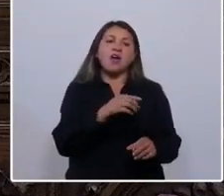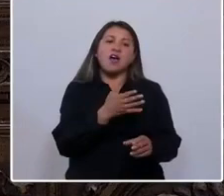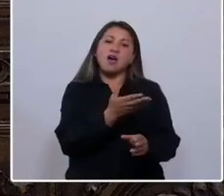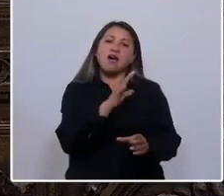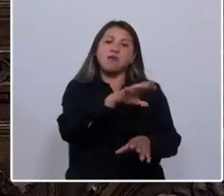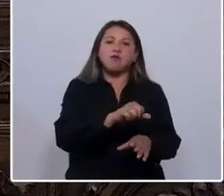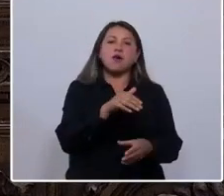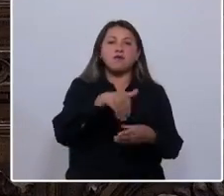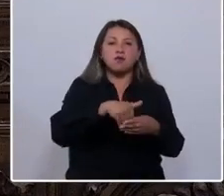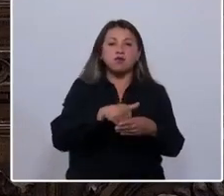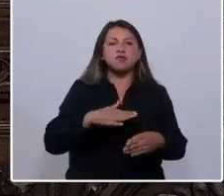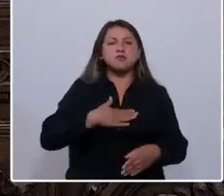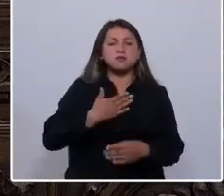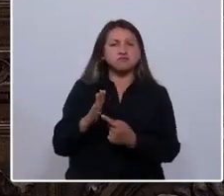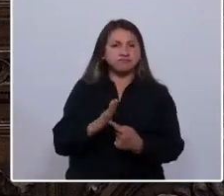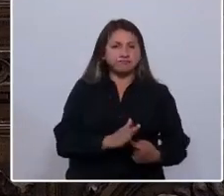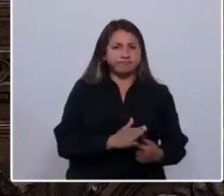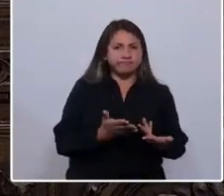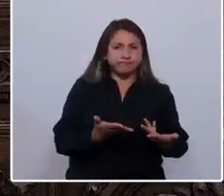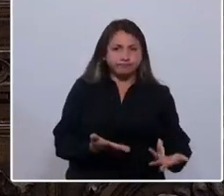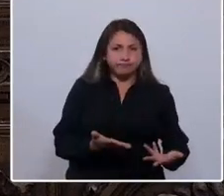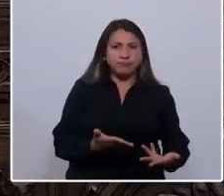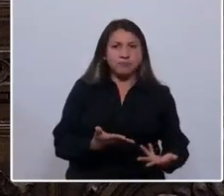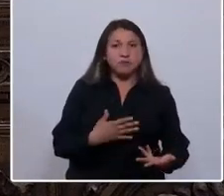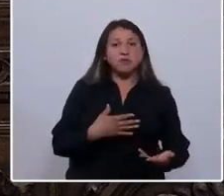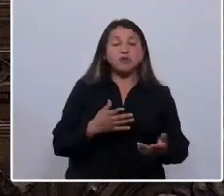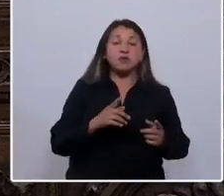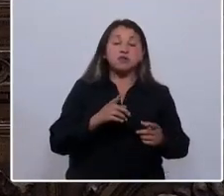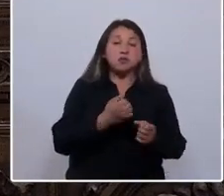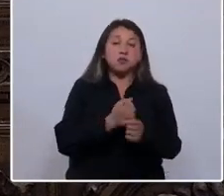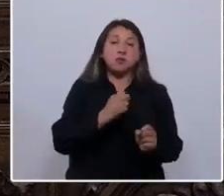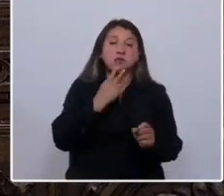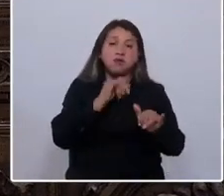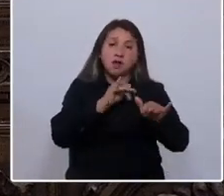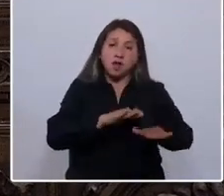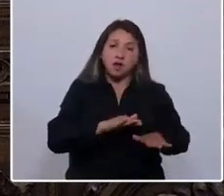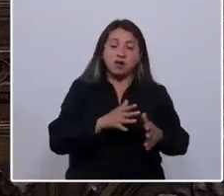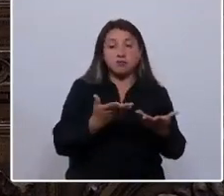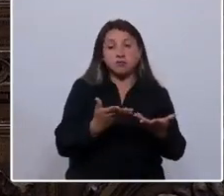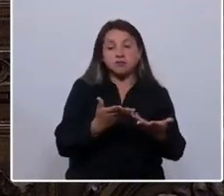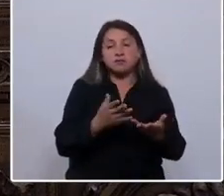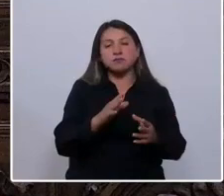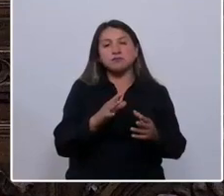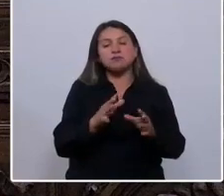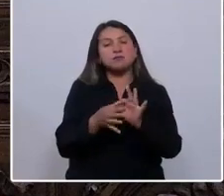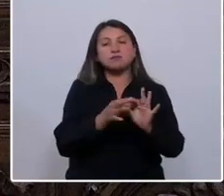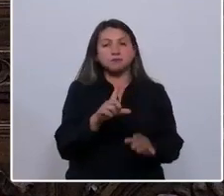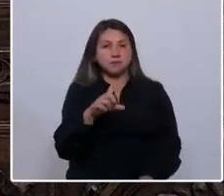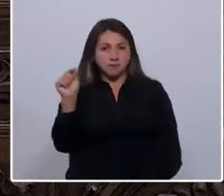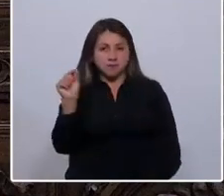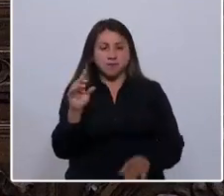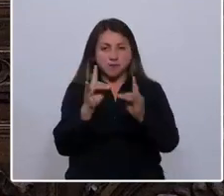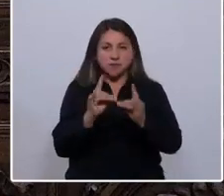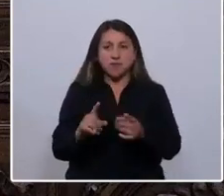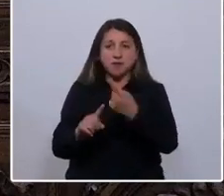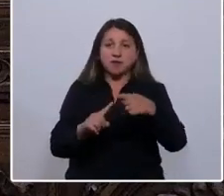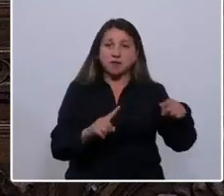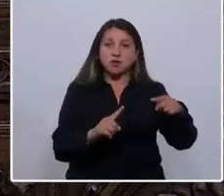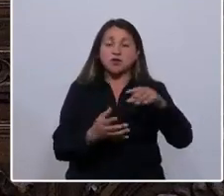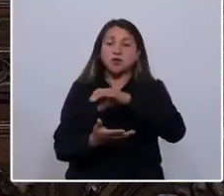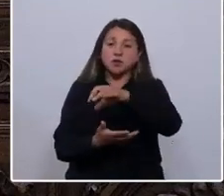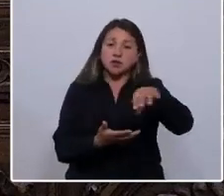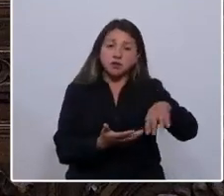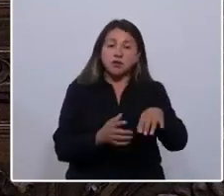la discriminación y ni educarnos en nuestra tierra podíamos. El Aysén que represento se reconoce plurinacional e